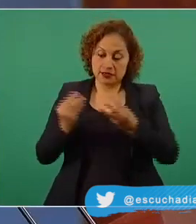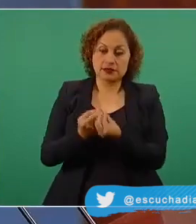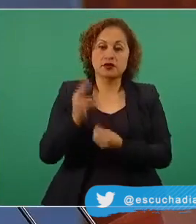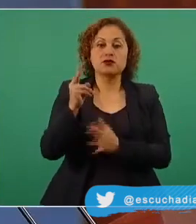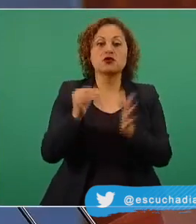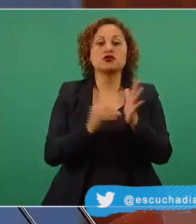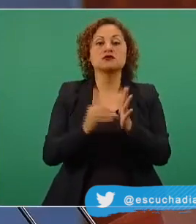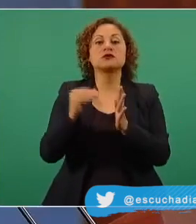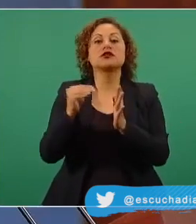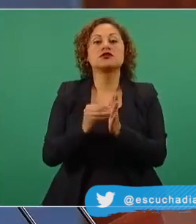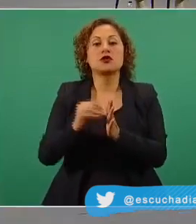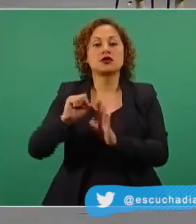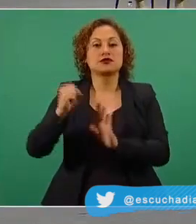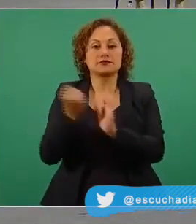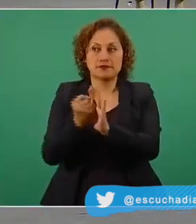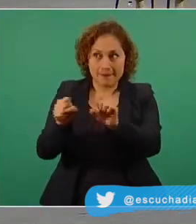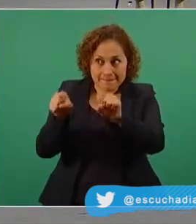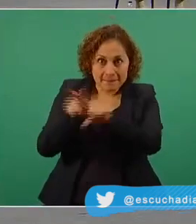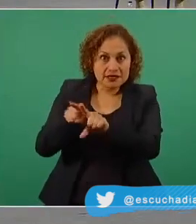dosis de Pfizer.